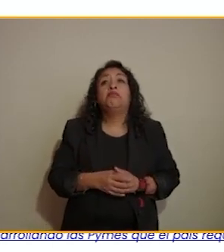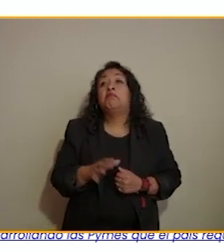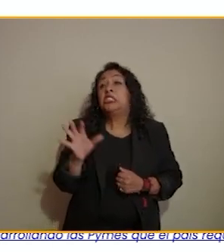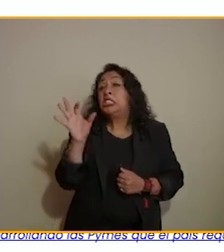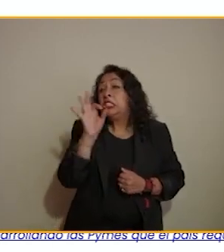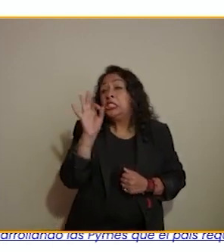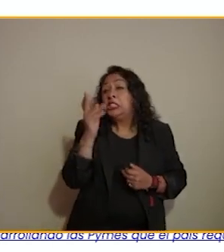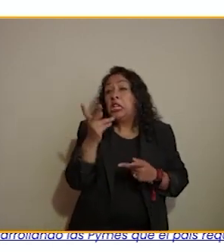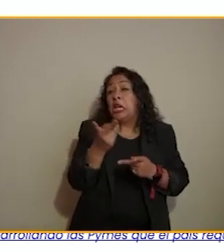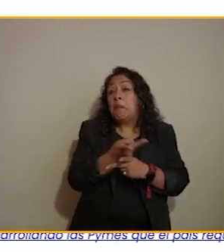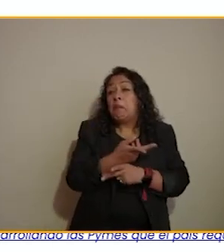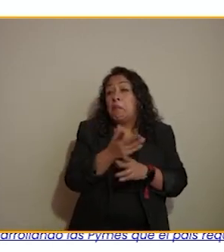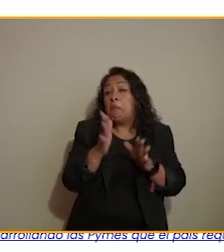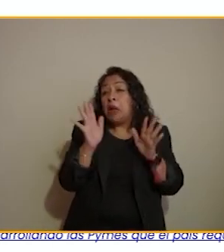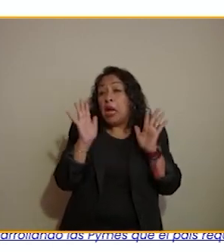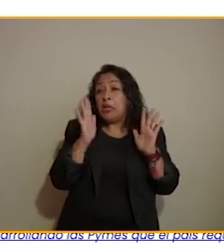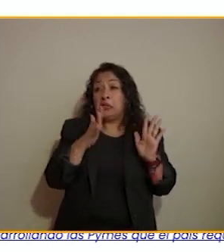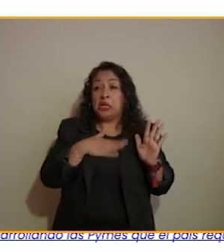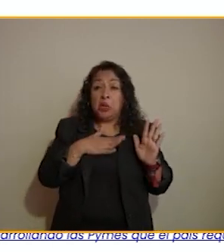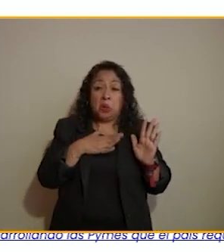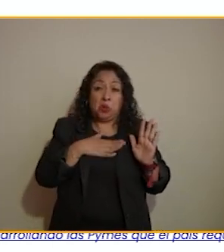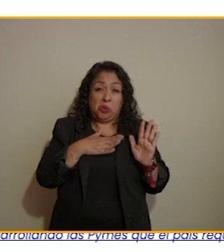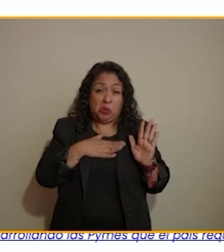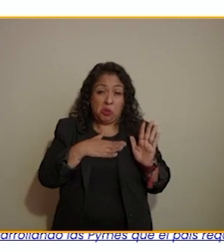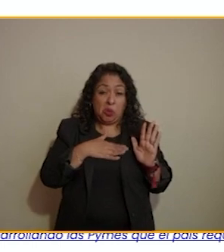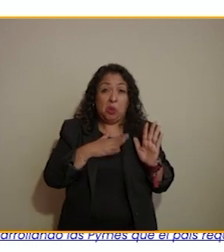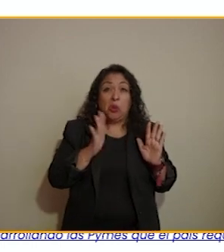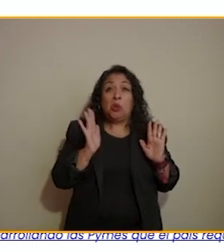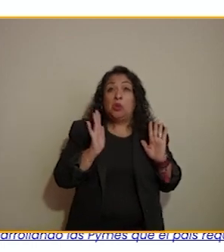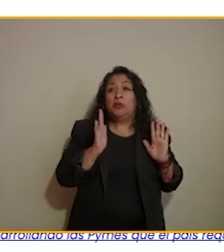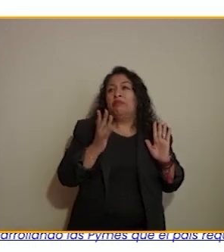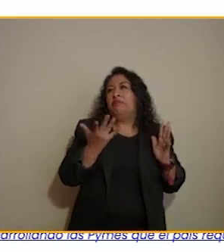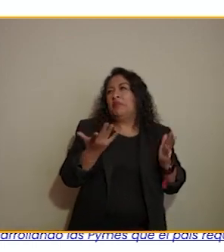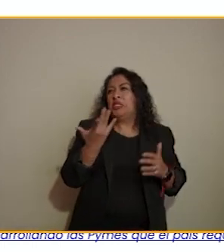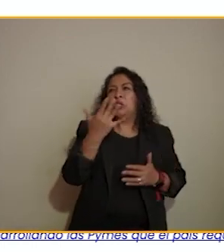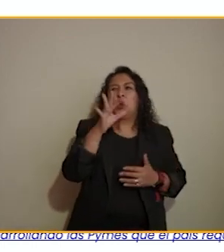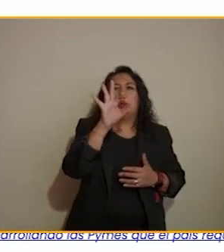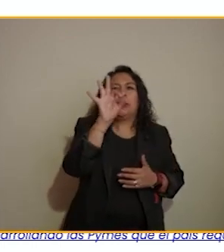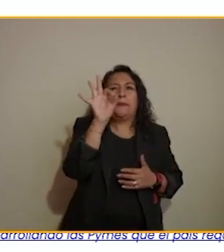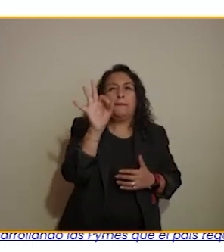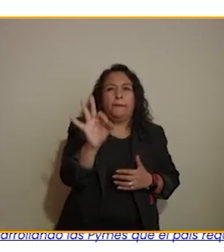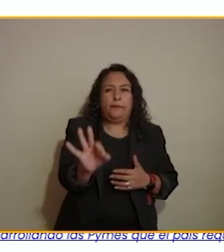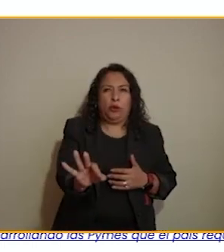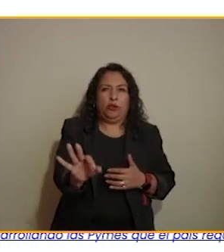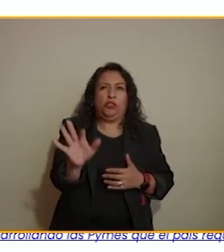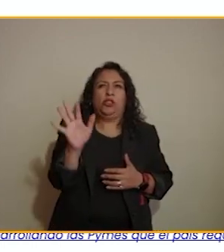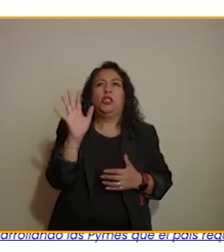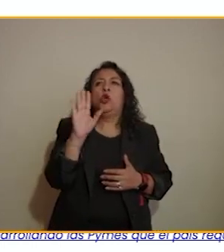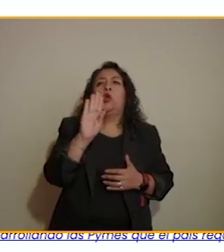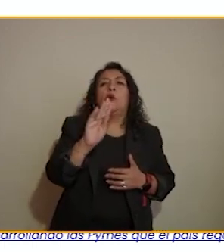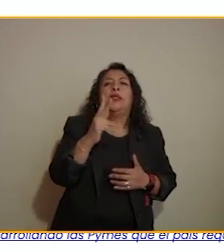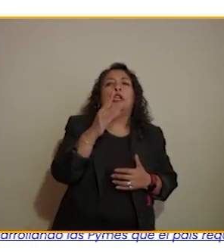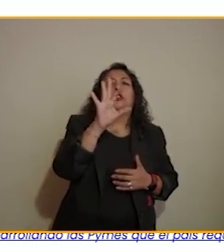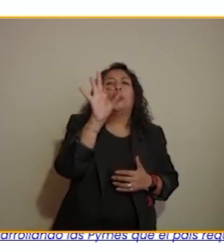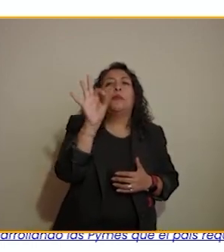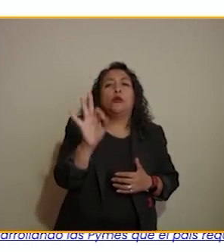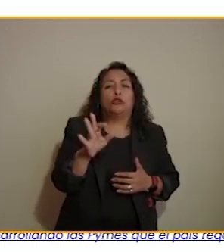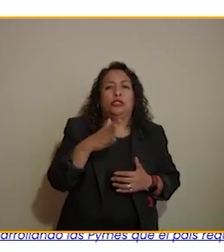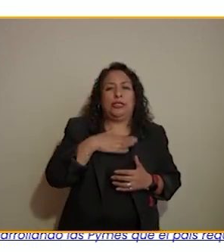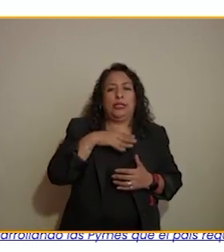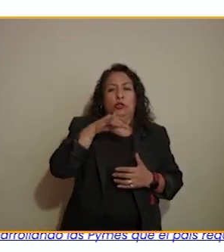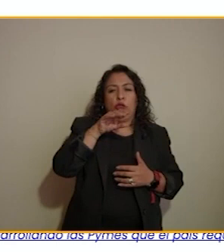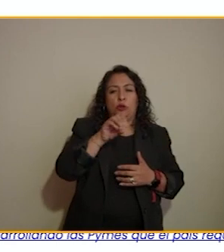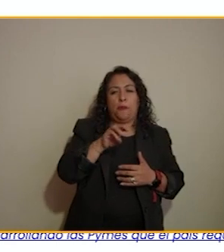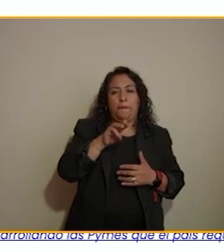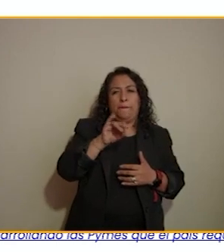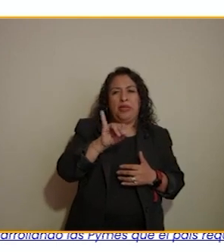pasaría si nosotros en ese 50%, en ese 98% de MIPYMES que